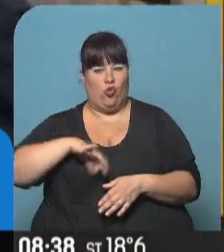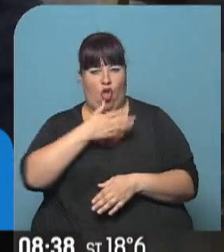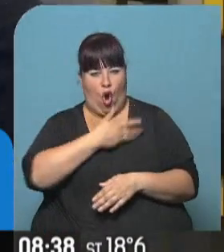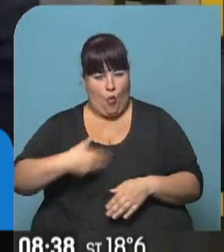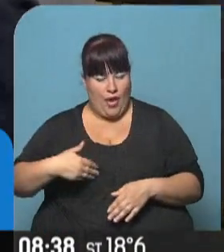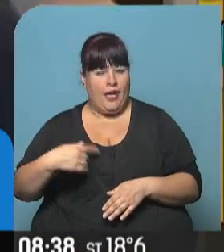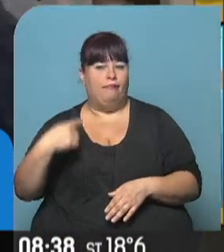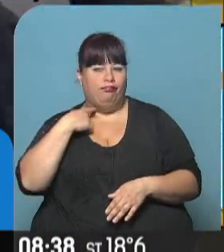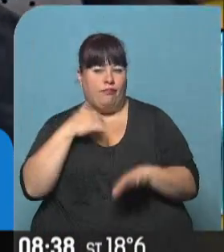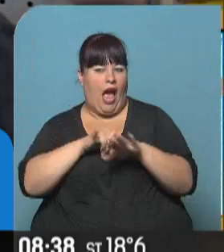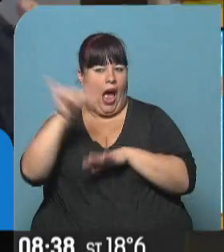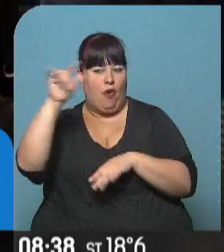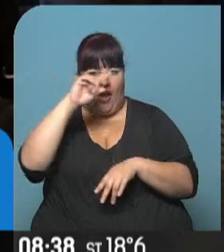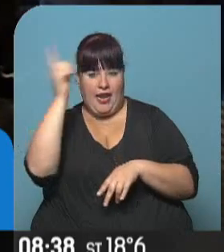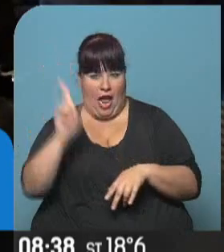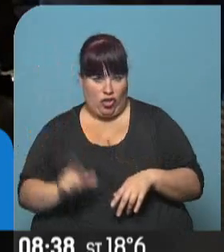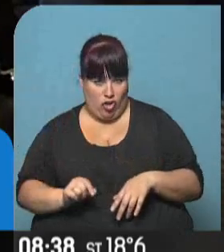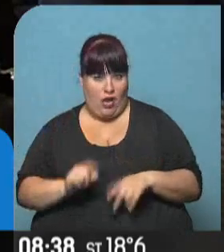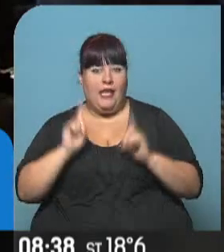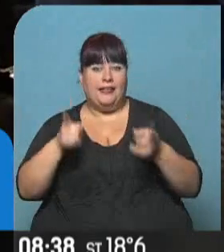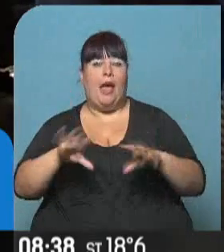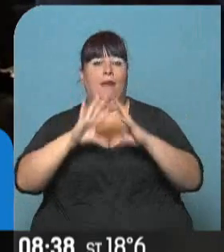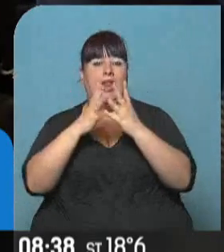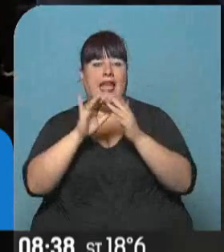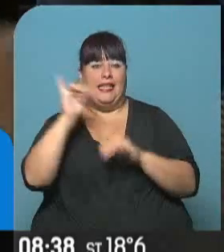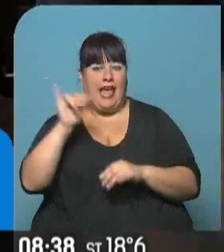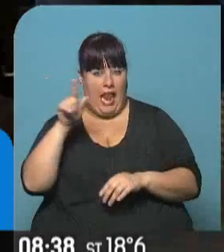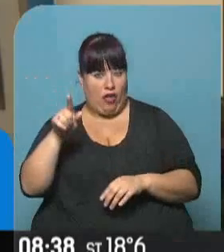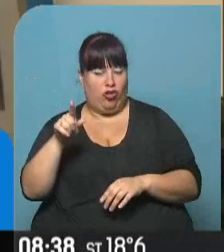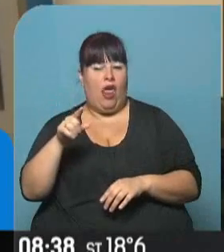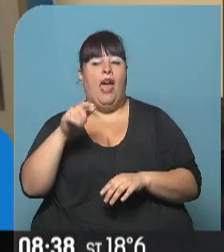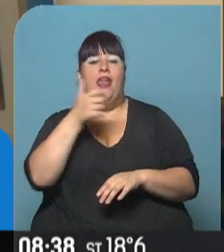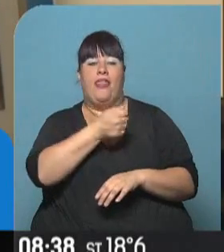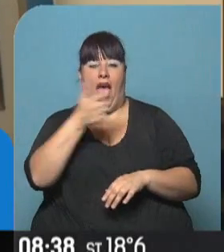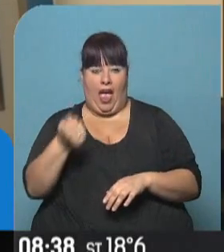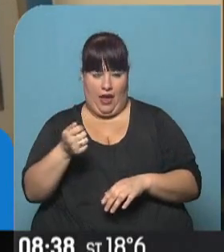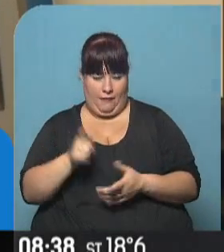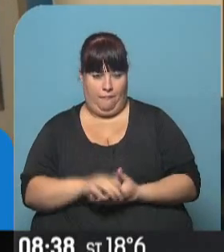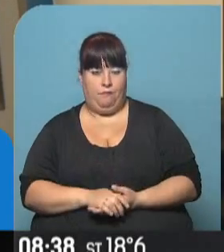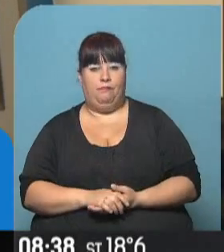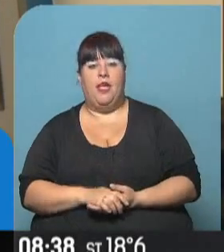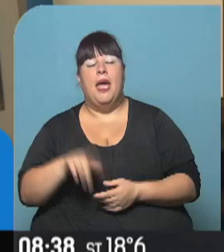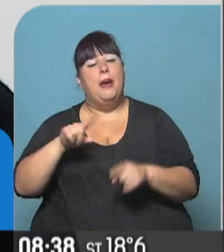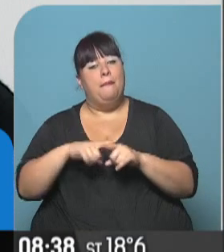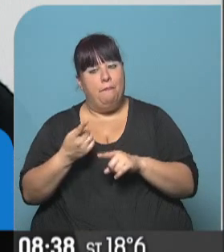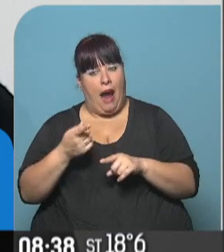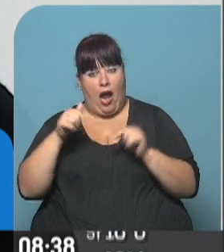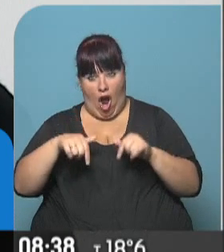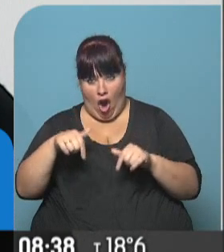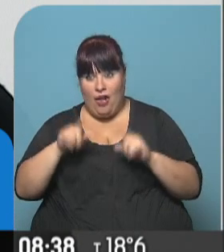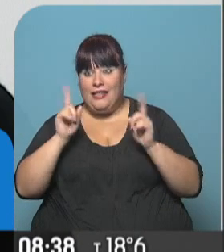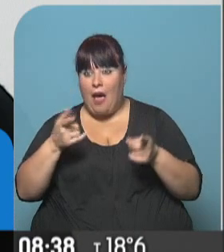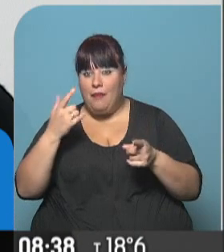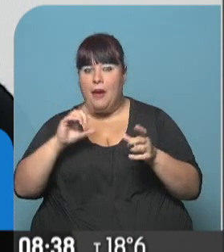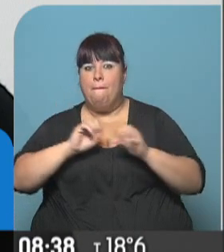gobierno afectará los vuelos nacionales e internacionales de aerolíneas argentinas la media no sólo se está llevando a cabo sino